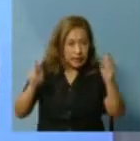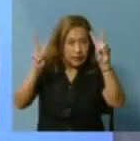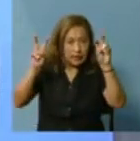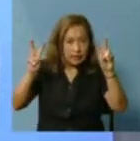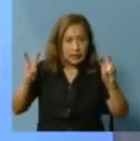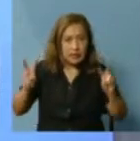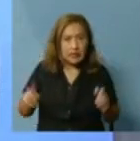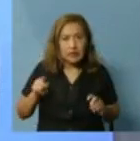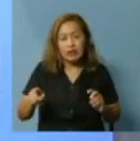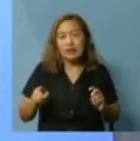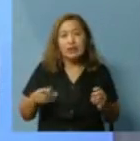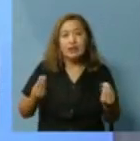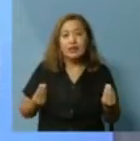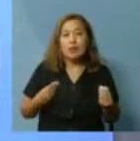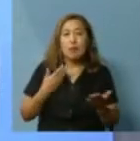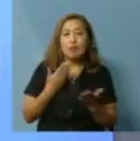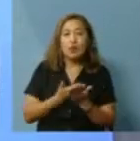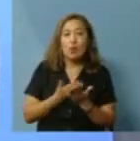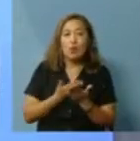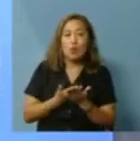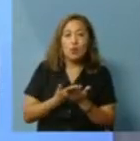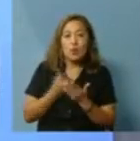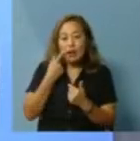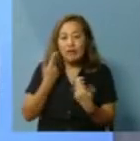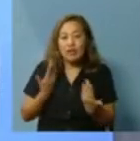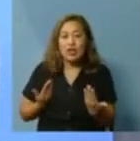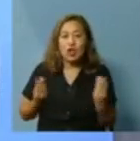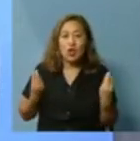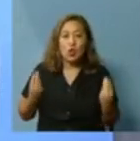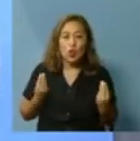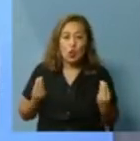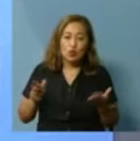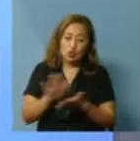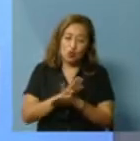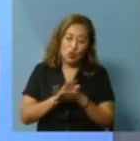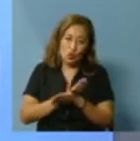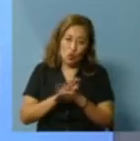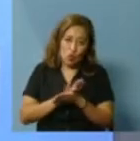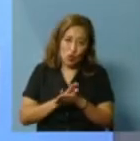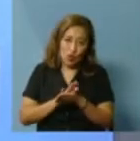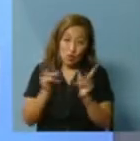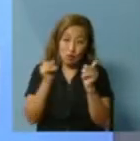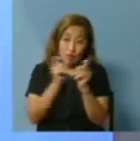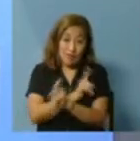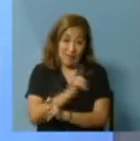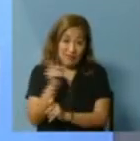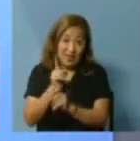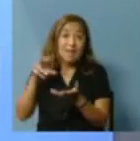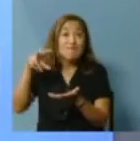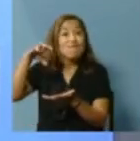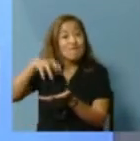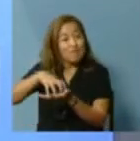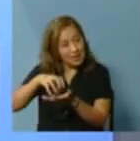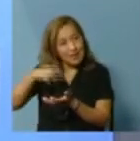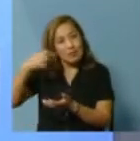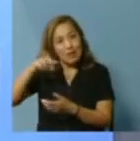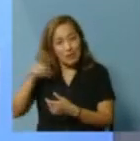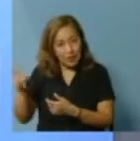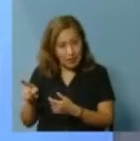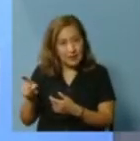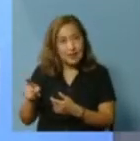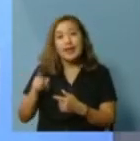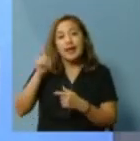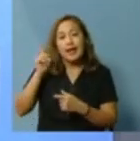m y propuesta no es cierto para ver cómo se soluciona el problema es el problema en sap la también es un problema